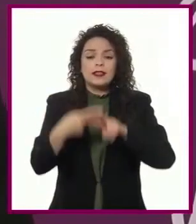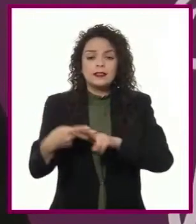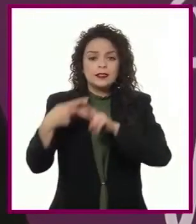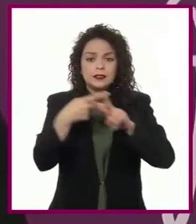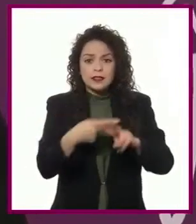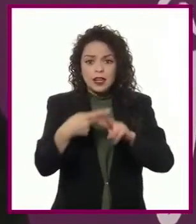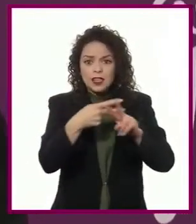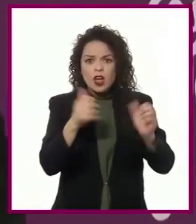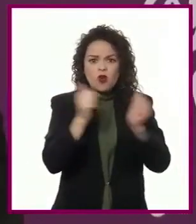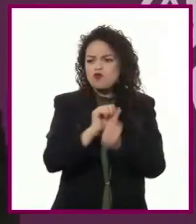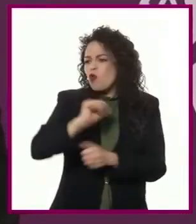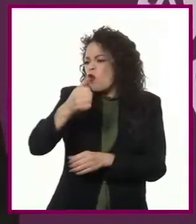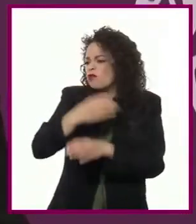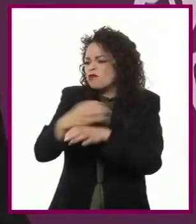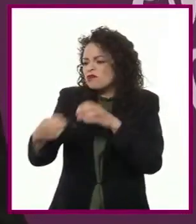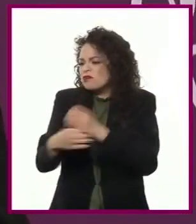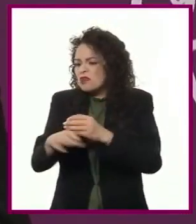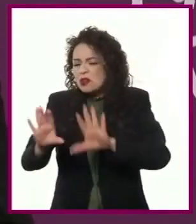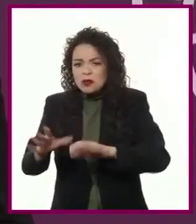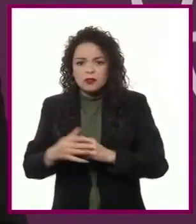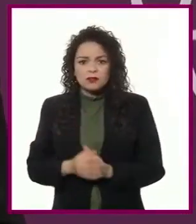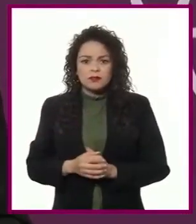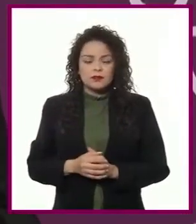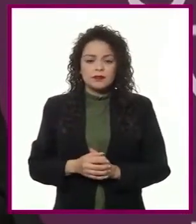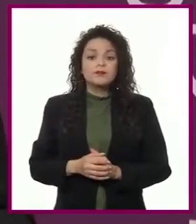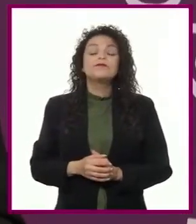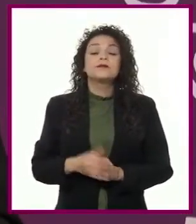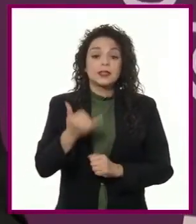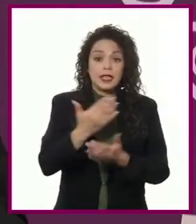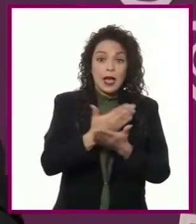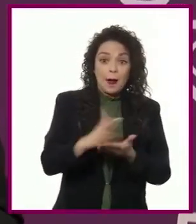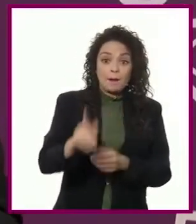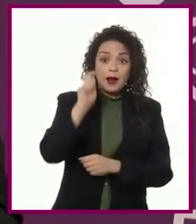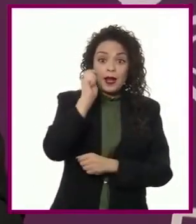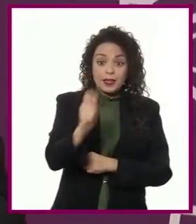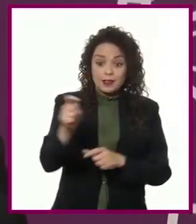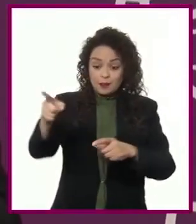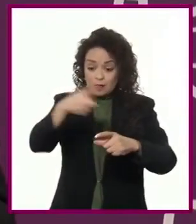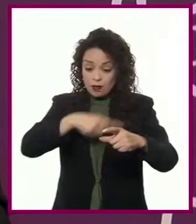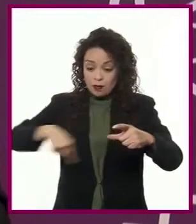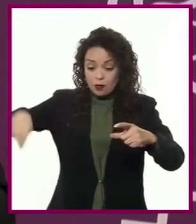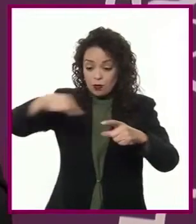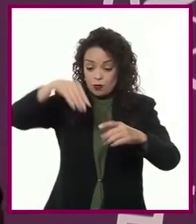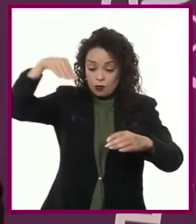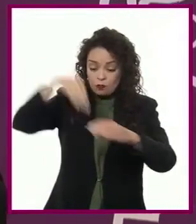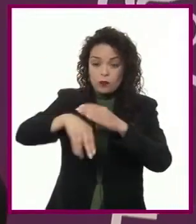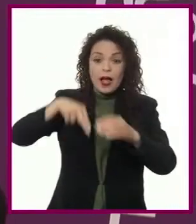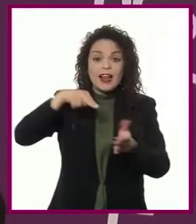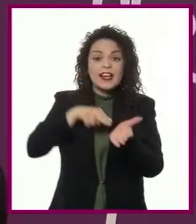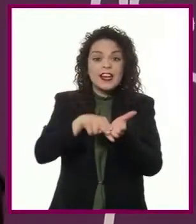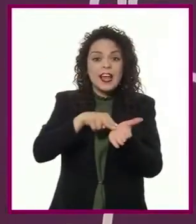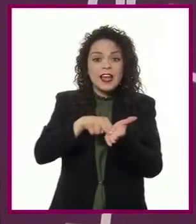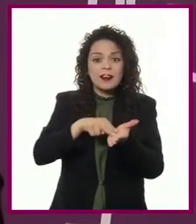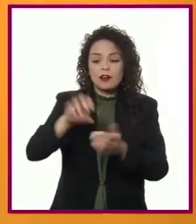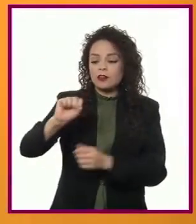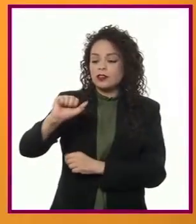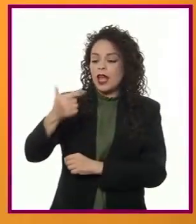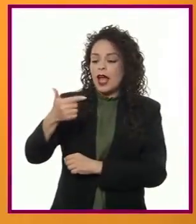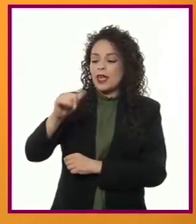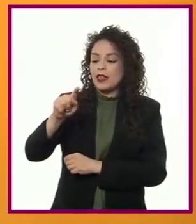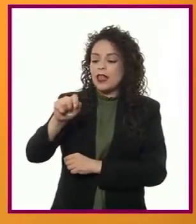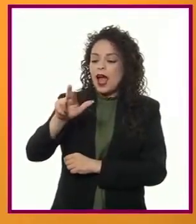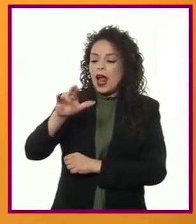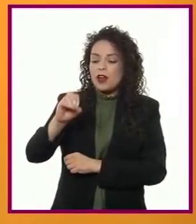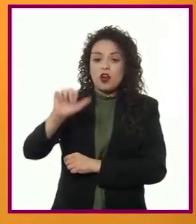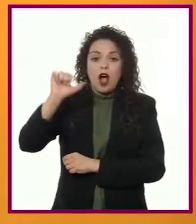muchos otros objetos, además del enorme agujero negro Sagitario A estrella.